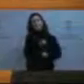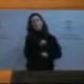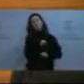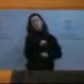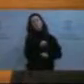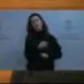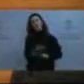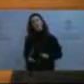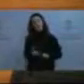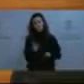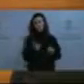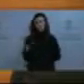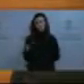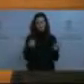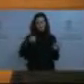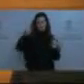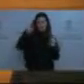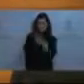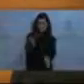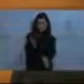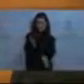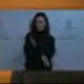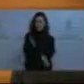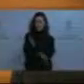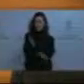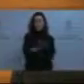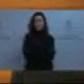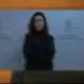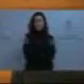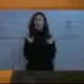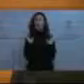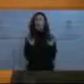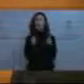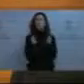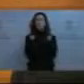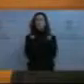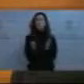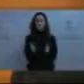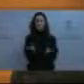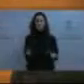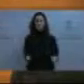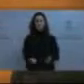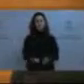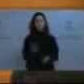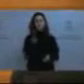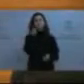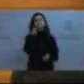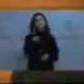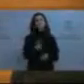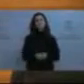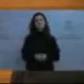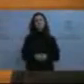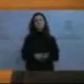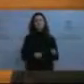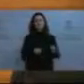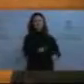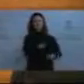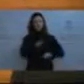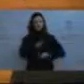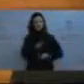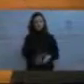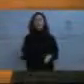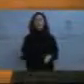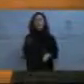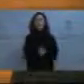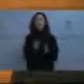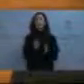mire, esto que hoy les describo, para mí solo tiene esa calificación, señora consejera. Fíjese usted que me contesta, insisto, que